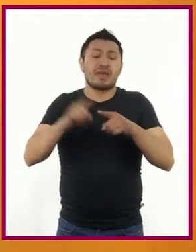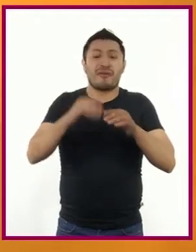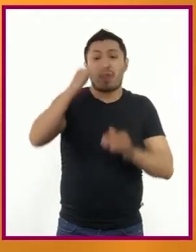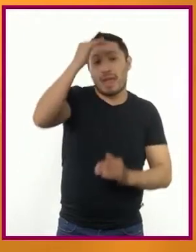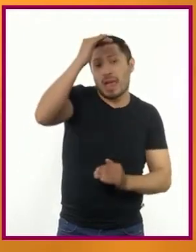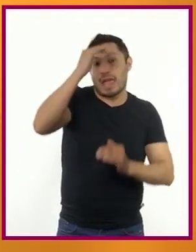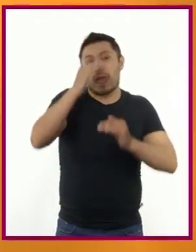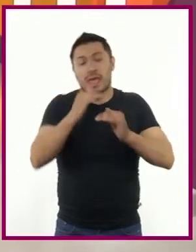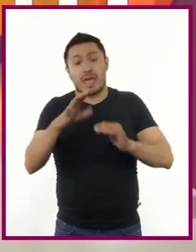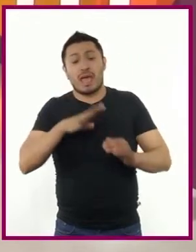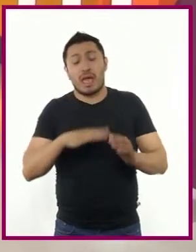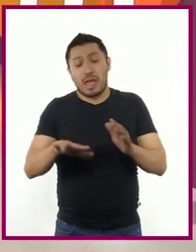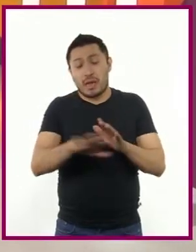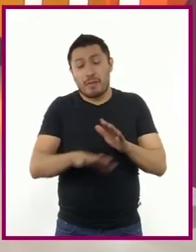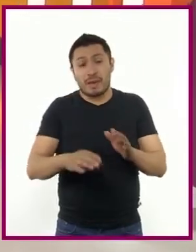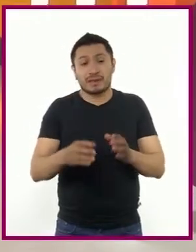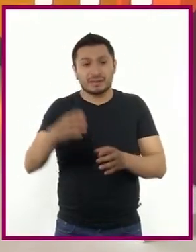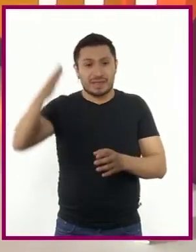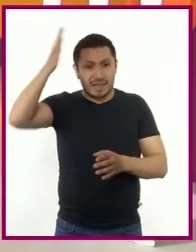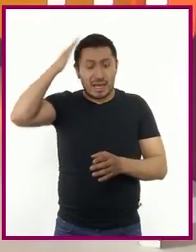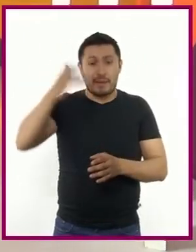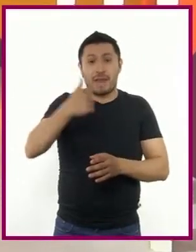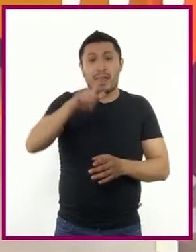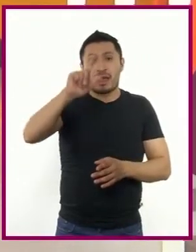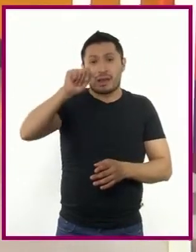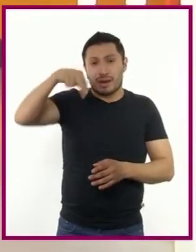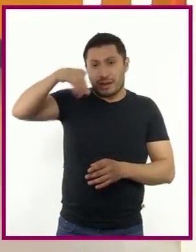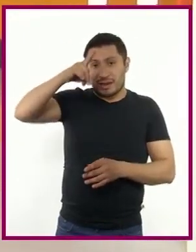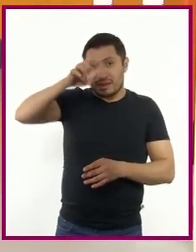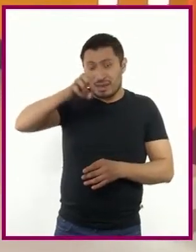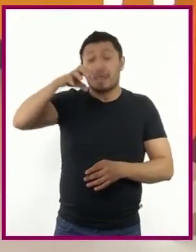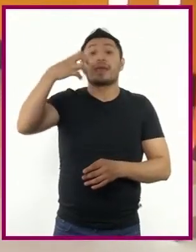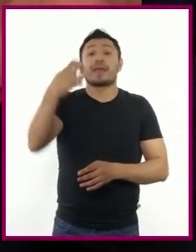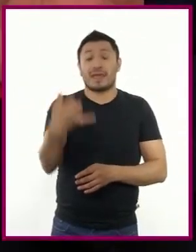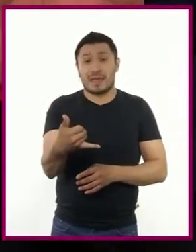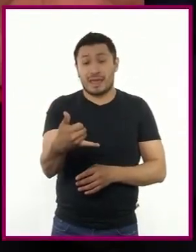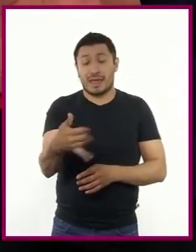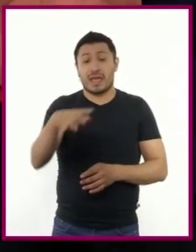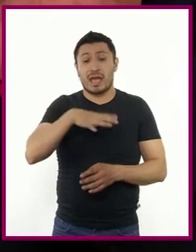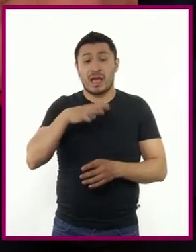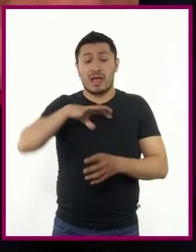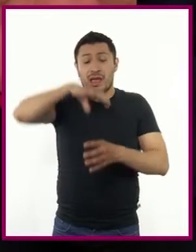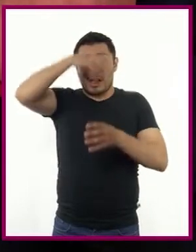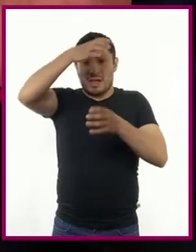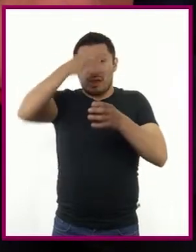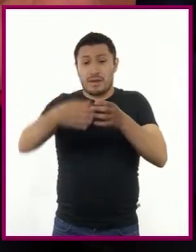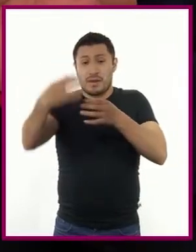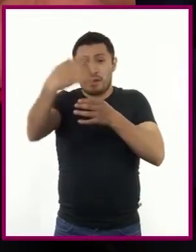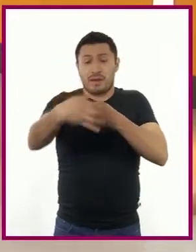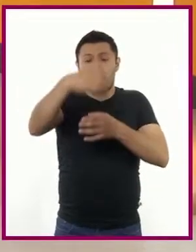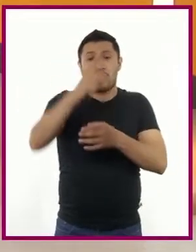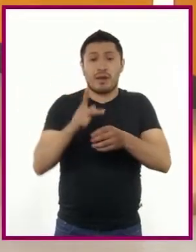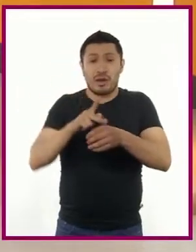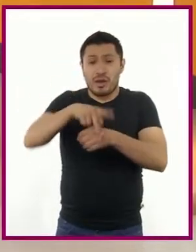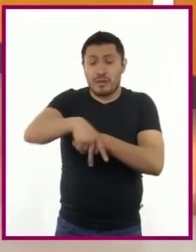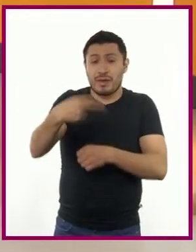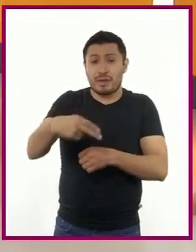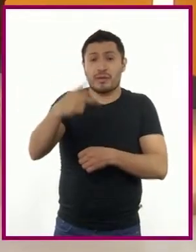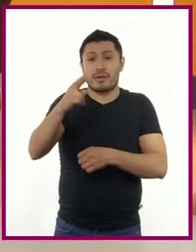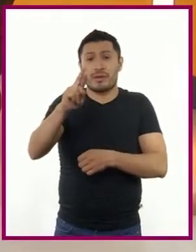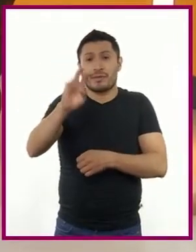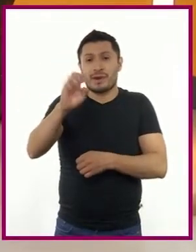base, una cabeza o glande y está cubierto por una porción de piel llamada